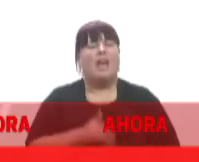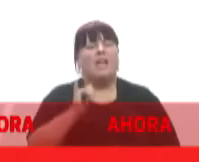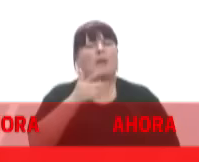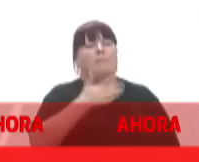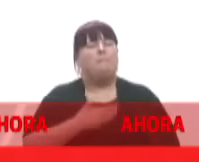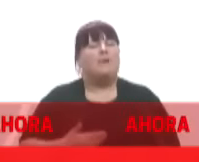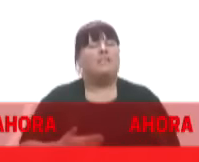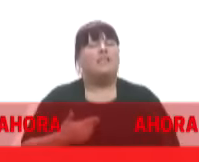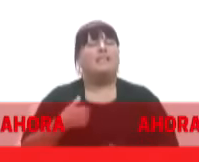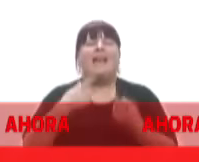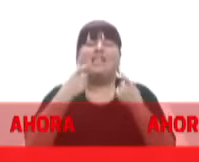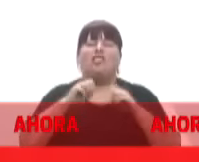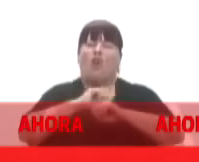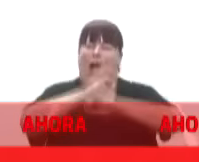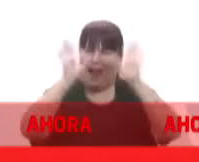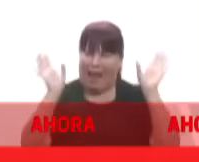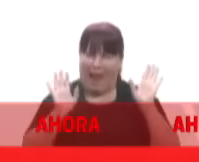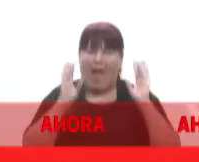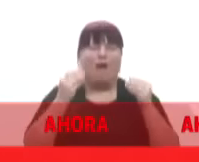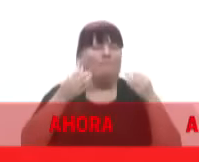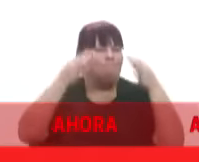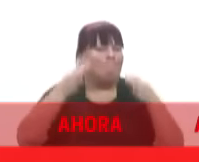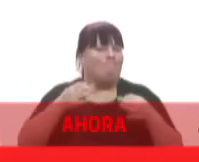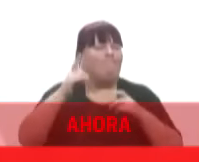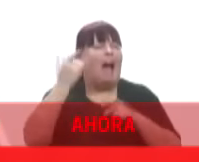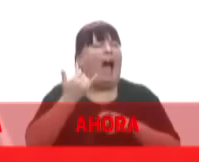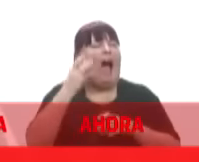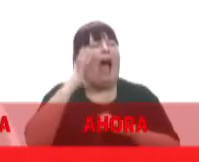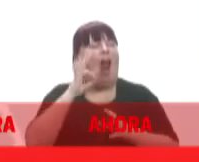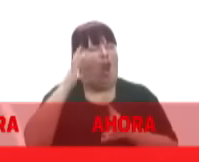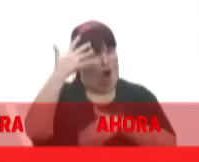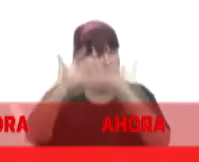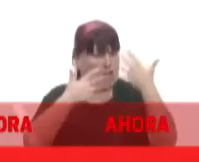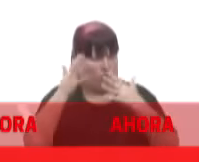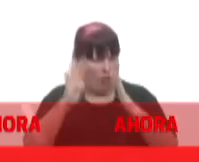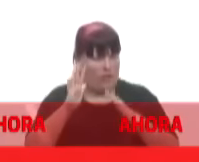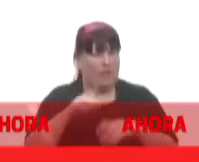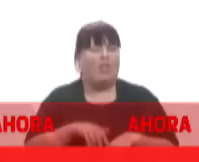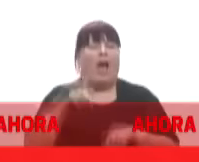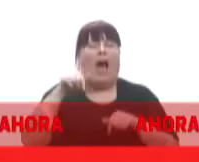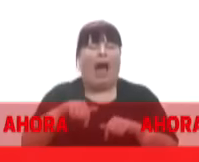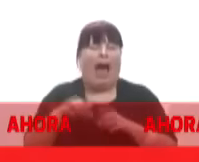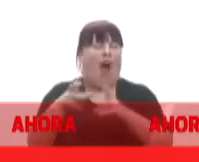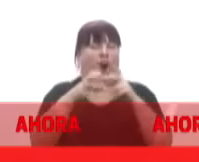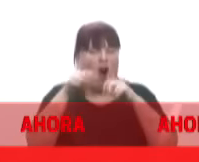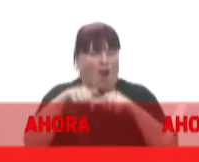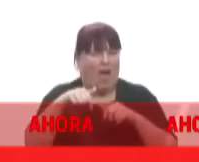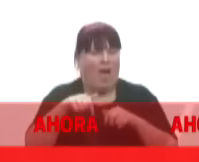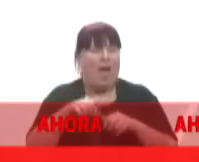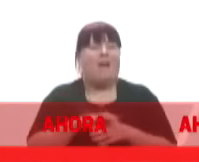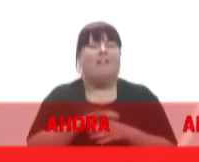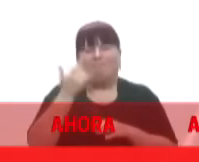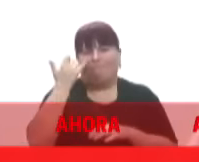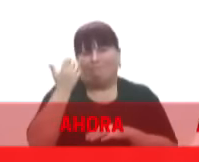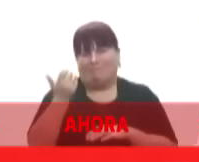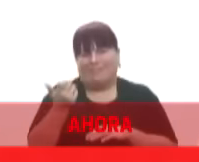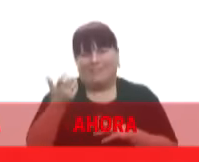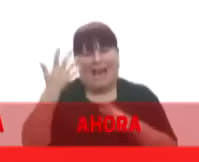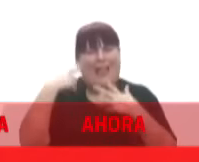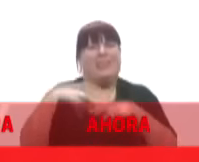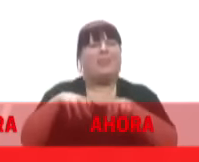presidente, necesito aclarar algo porque indudablemente hay una pequeña confusión. Lo que se está tratando, que ya creo que